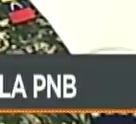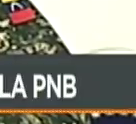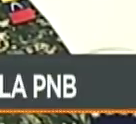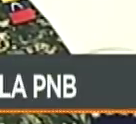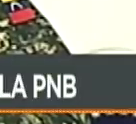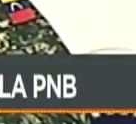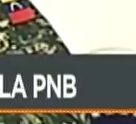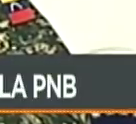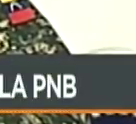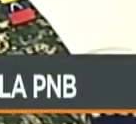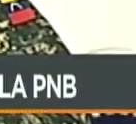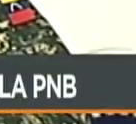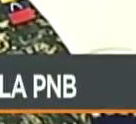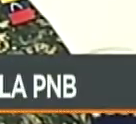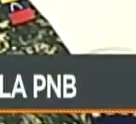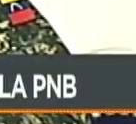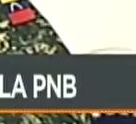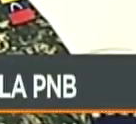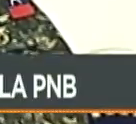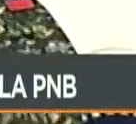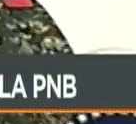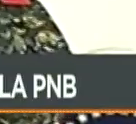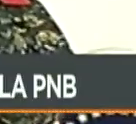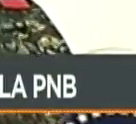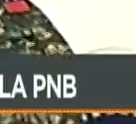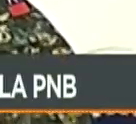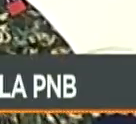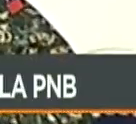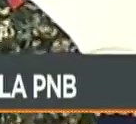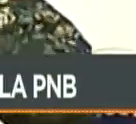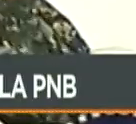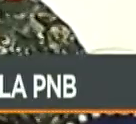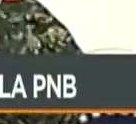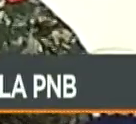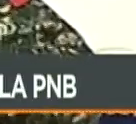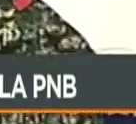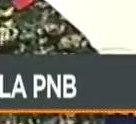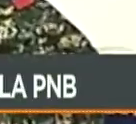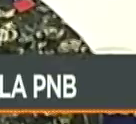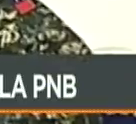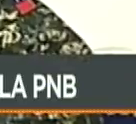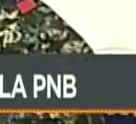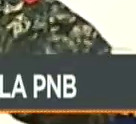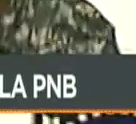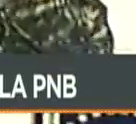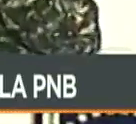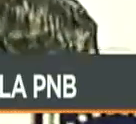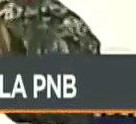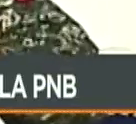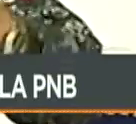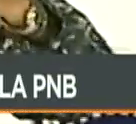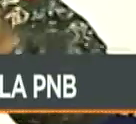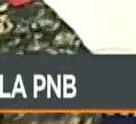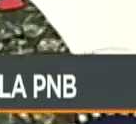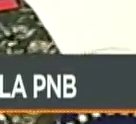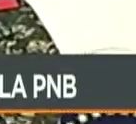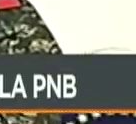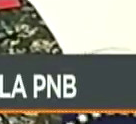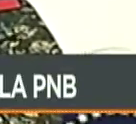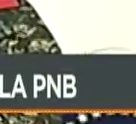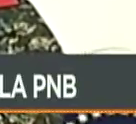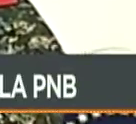Hay que cultivar la fortaleza del espíritu, la fortaleza de la fe que tenemos en